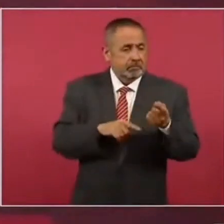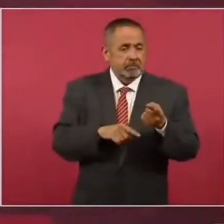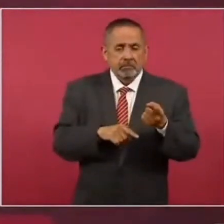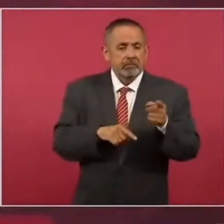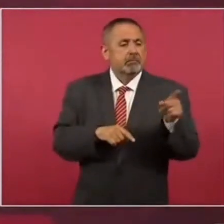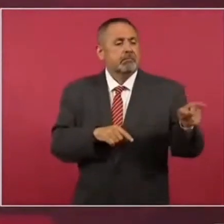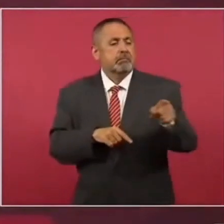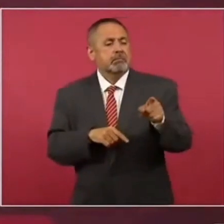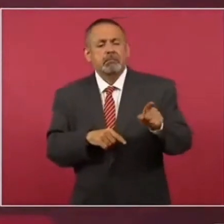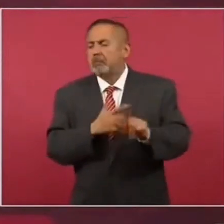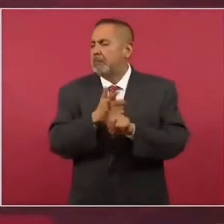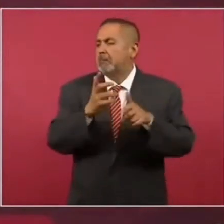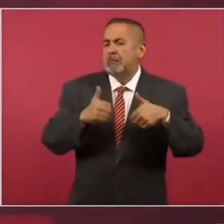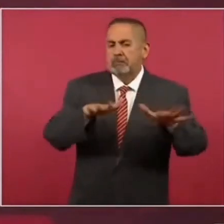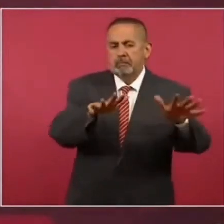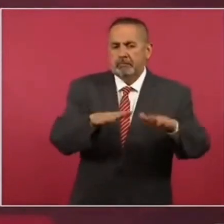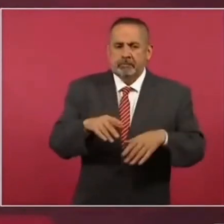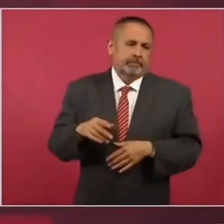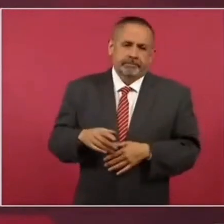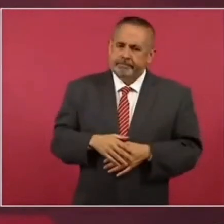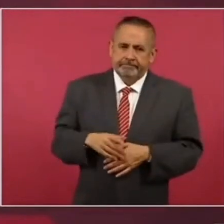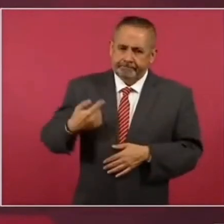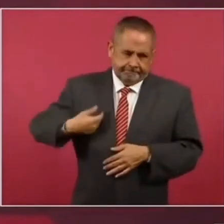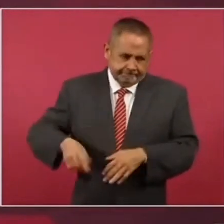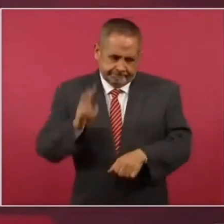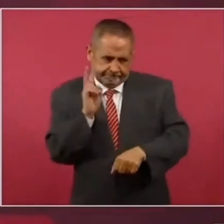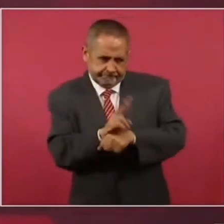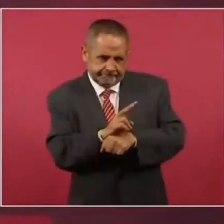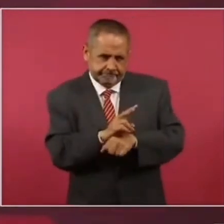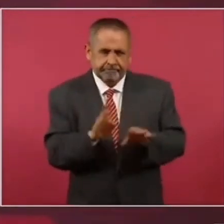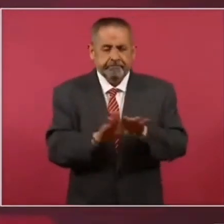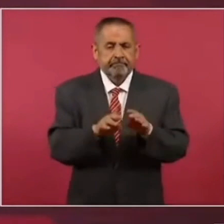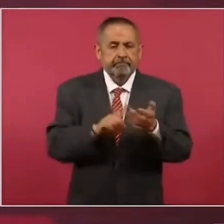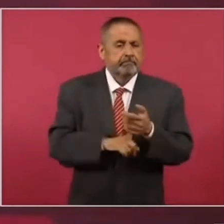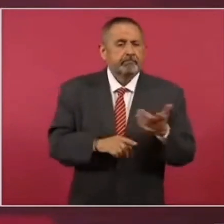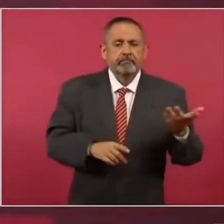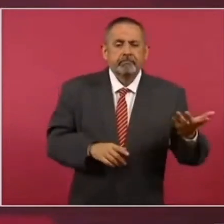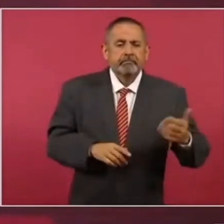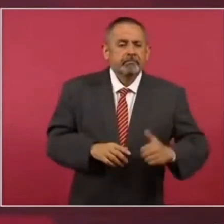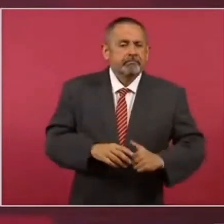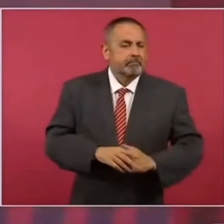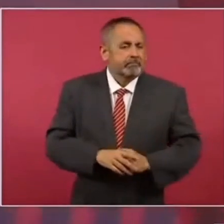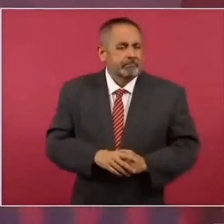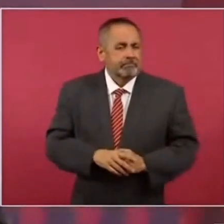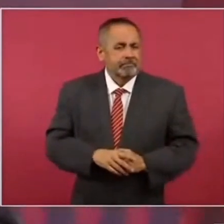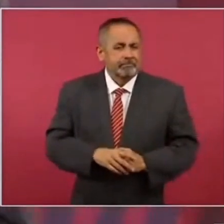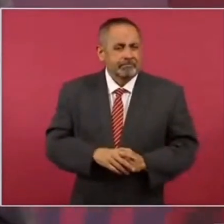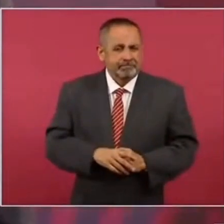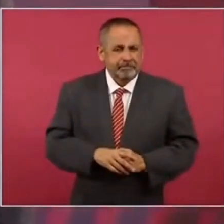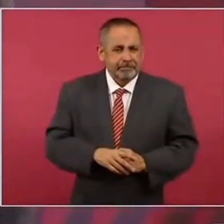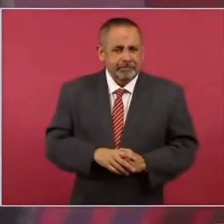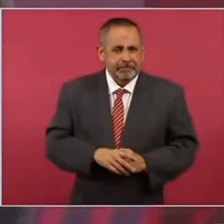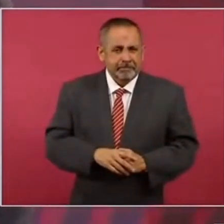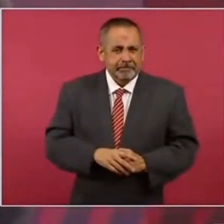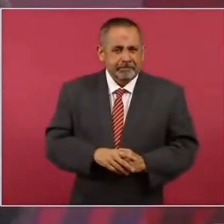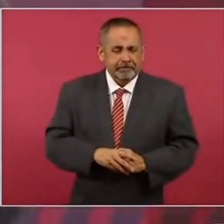a un peligroso delincuente.